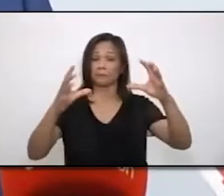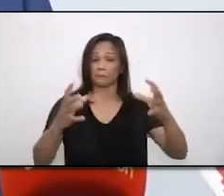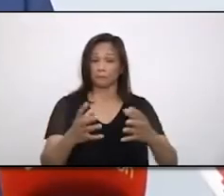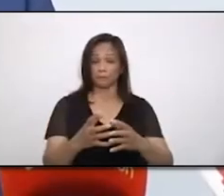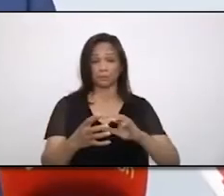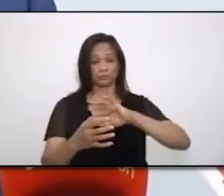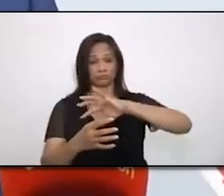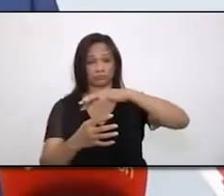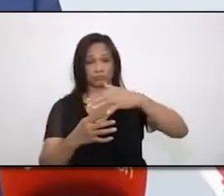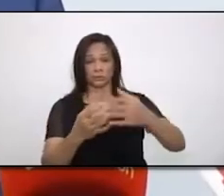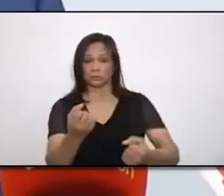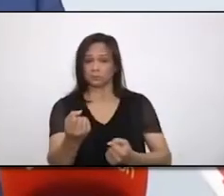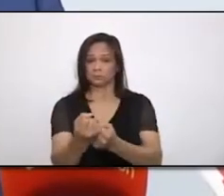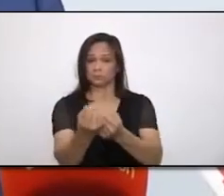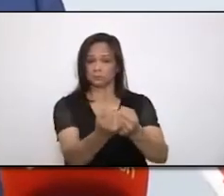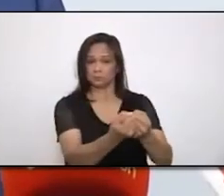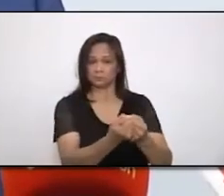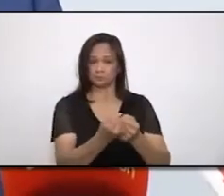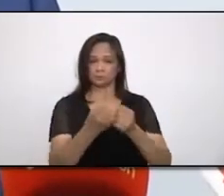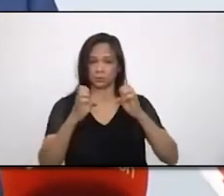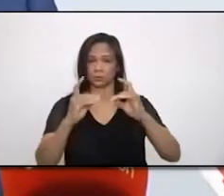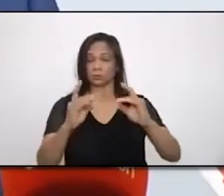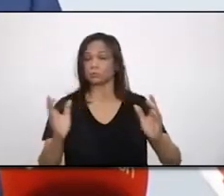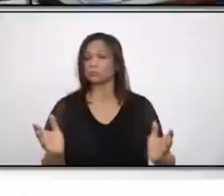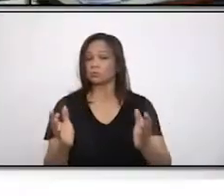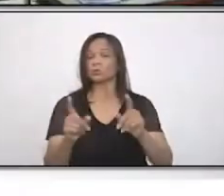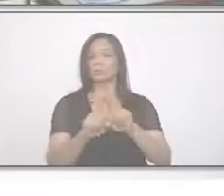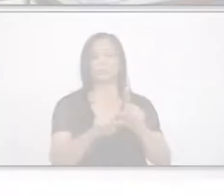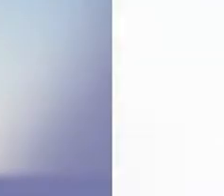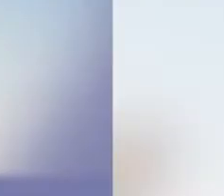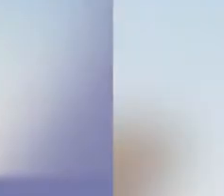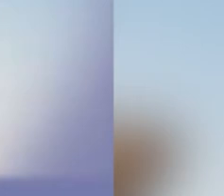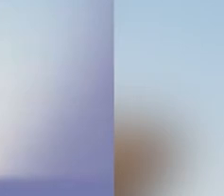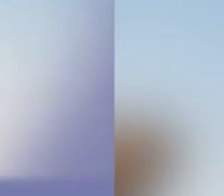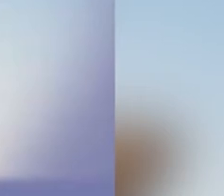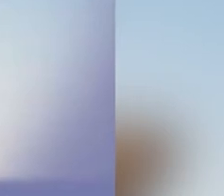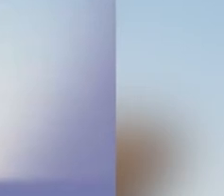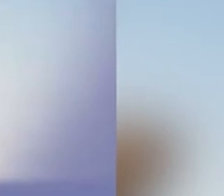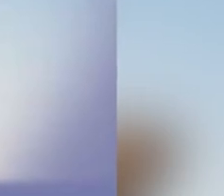el principio, que son varios los intereses que están gobernando,